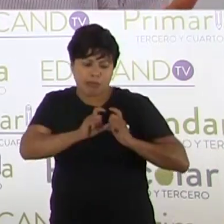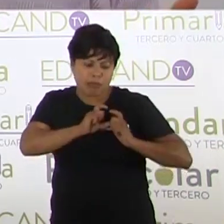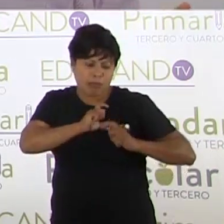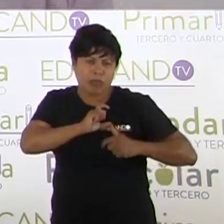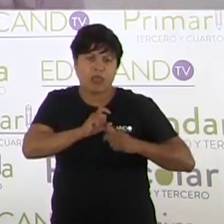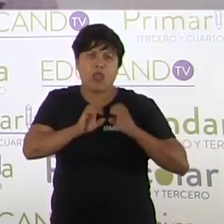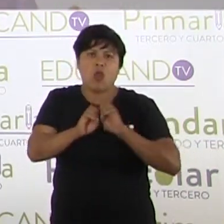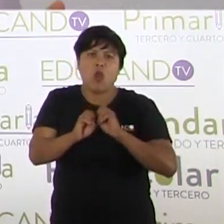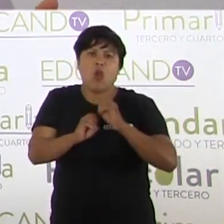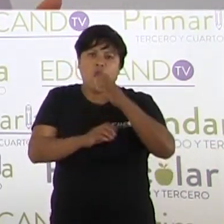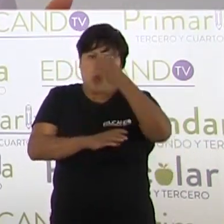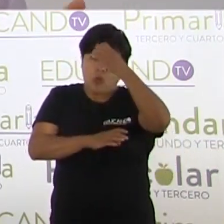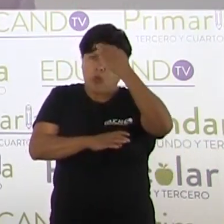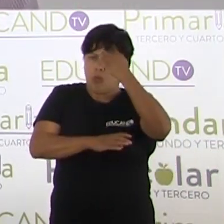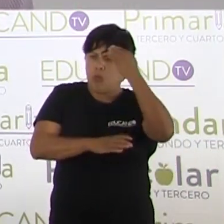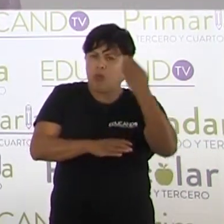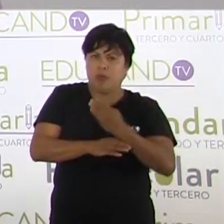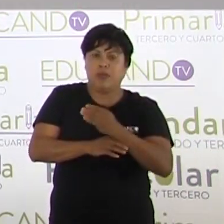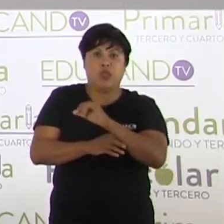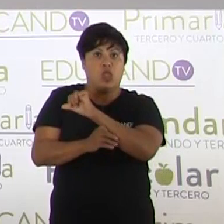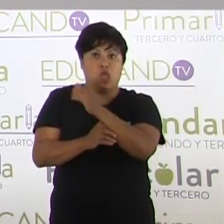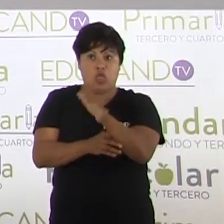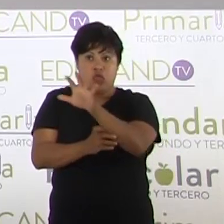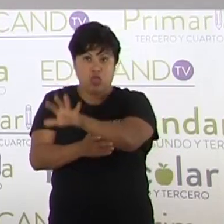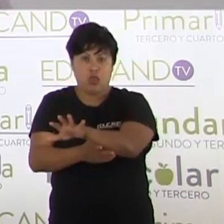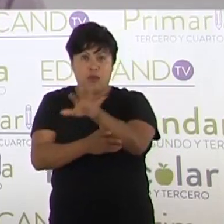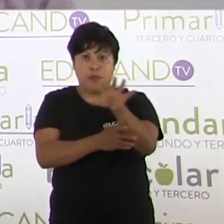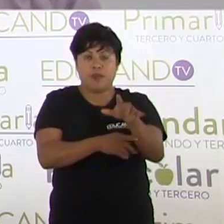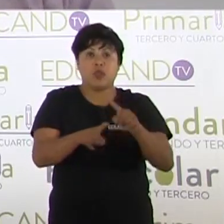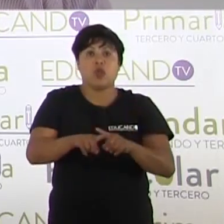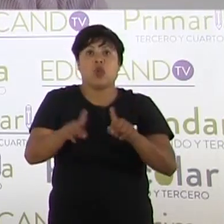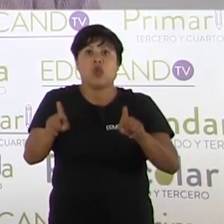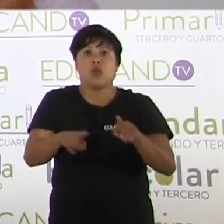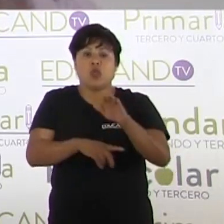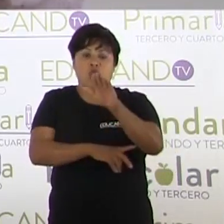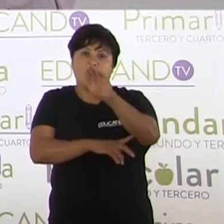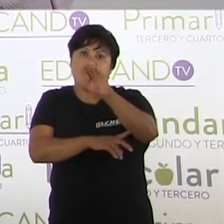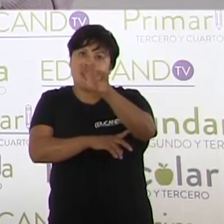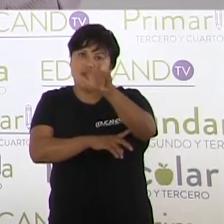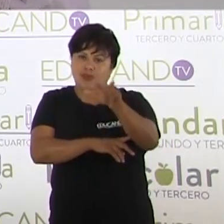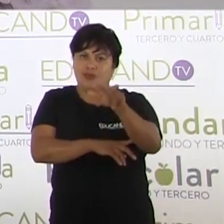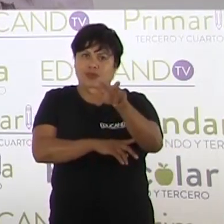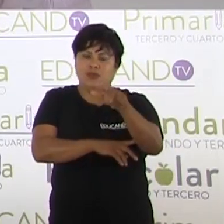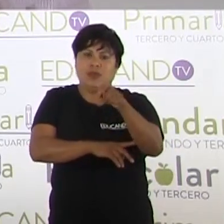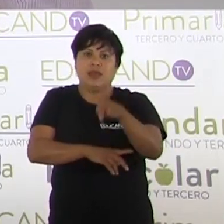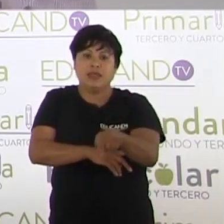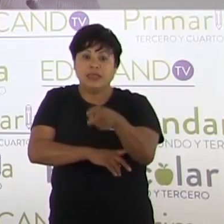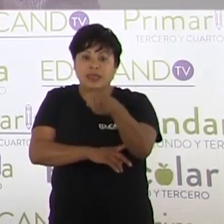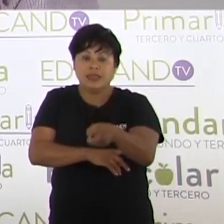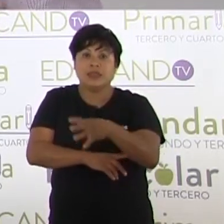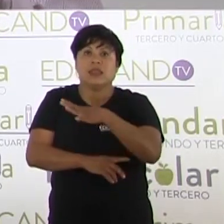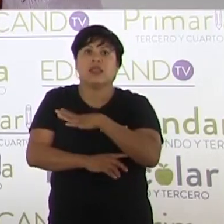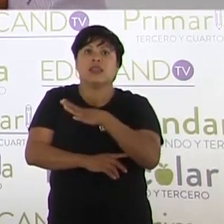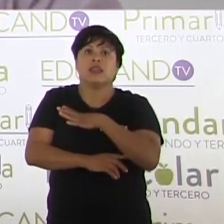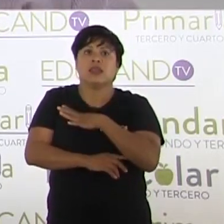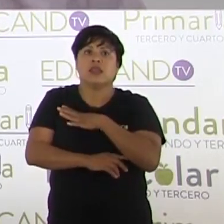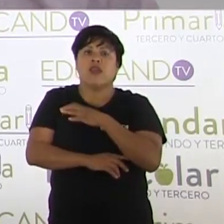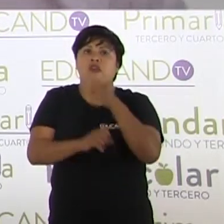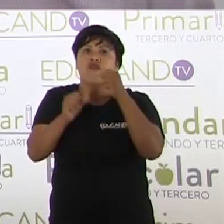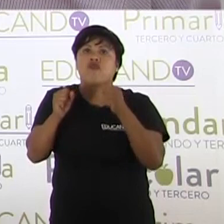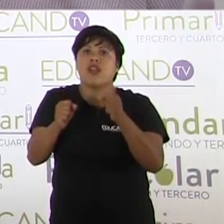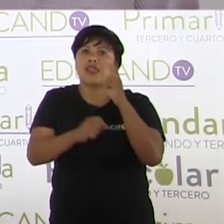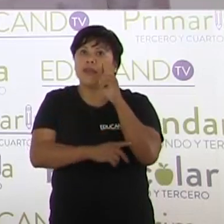otra tendencia que se va a denominar Grupo del 98, que va a tener